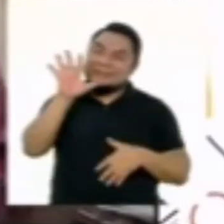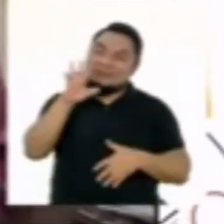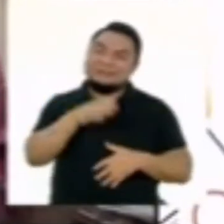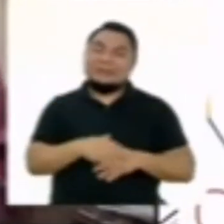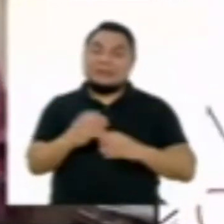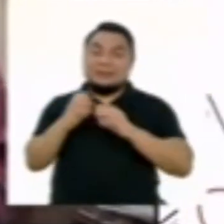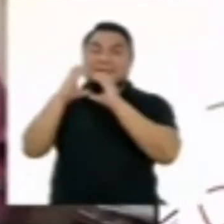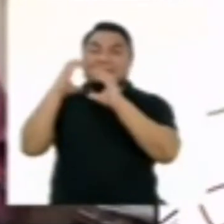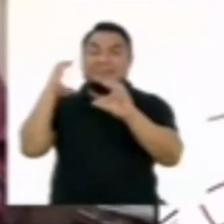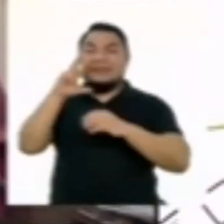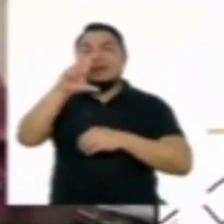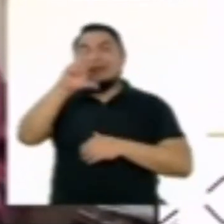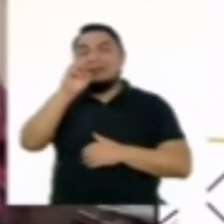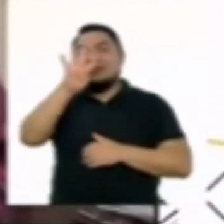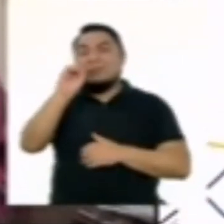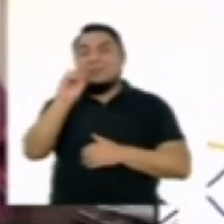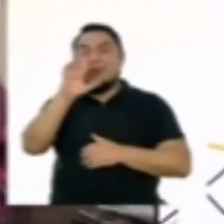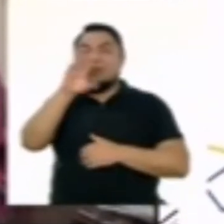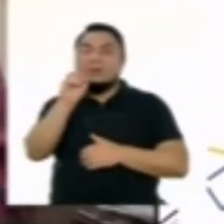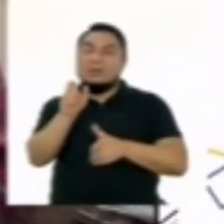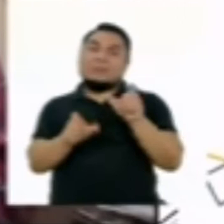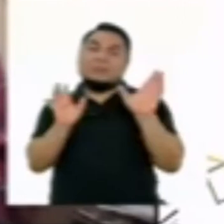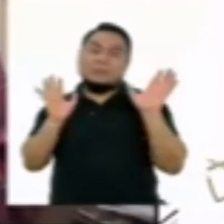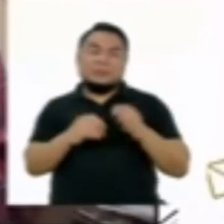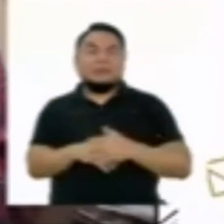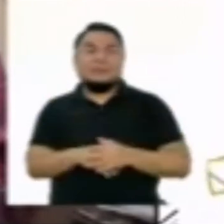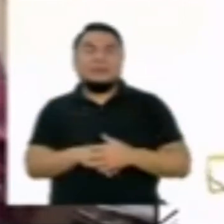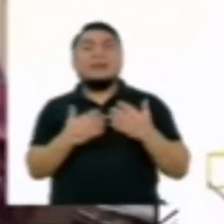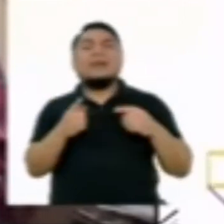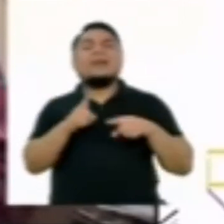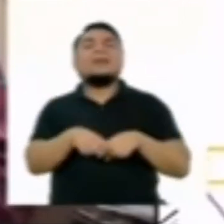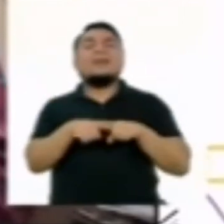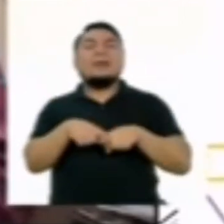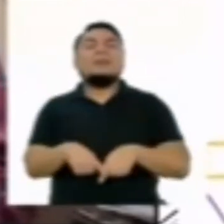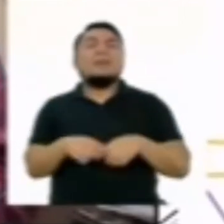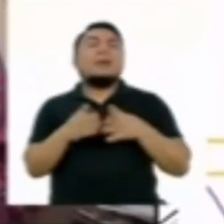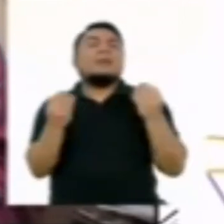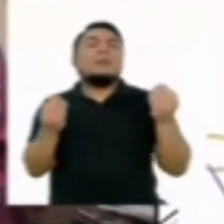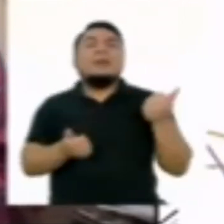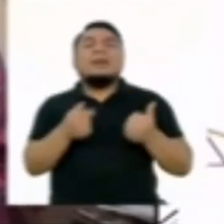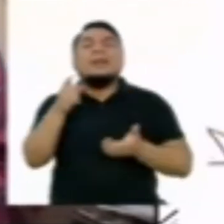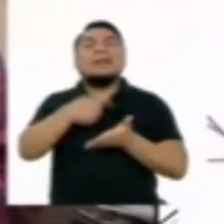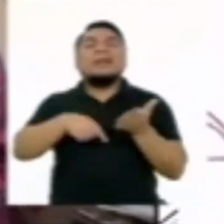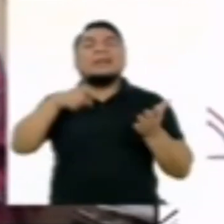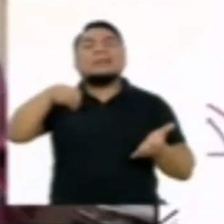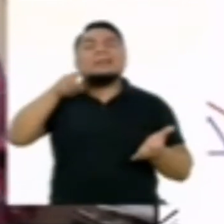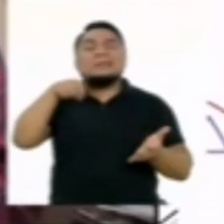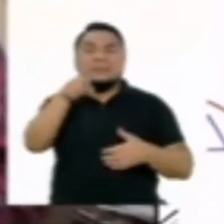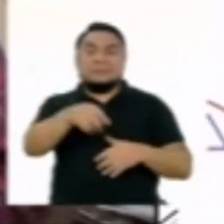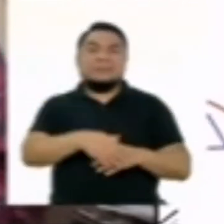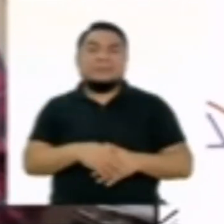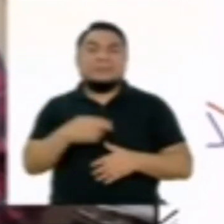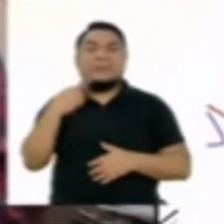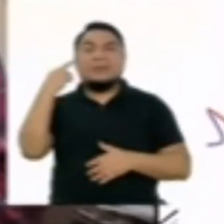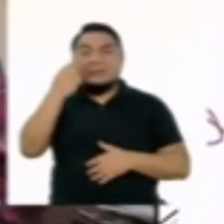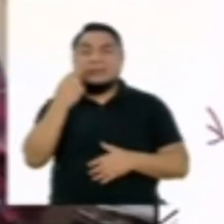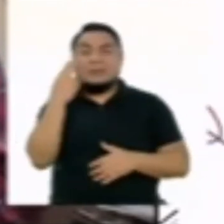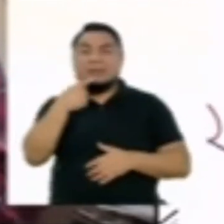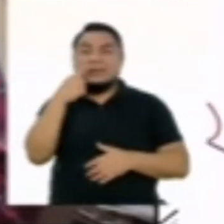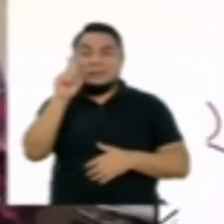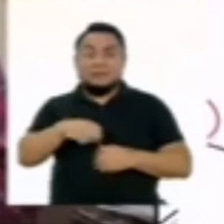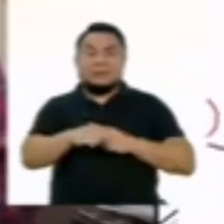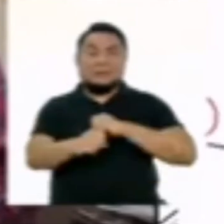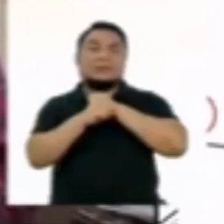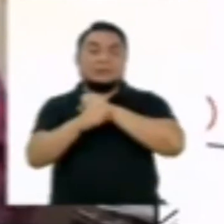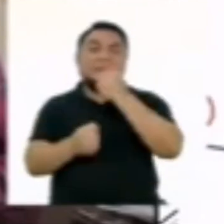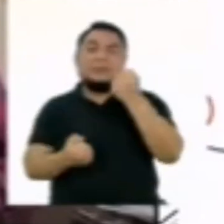y en un bus podemos ir 30, 40, 50 personas. Va a depender muchísimo de qué es lo que necesitemos. Por eso necesitamos un